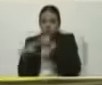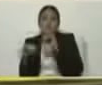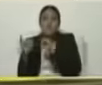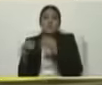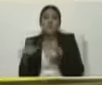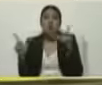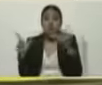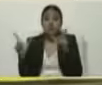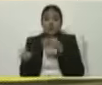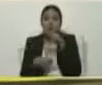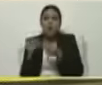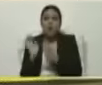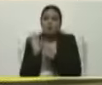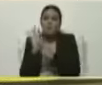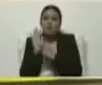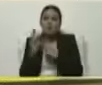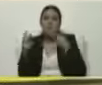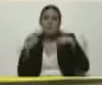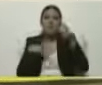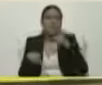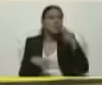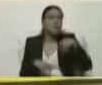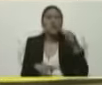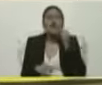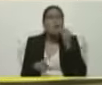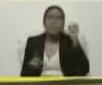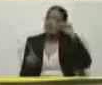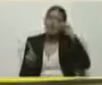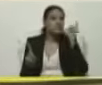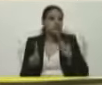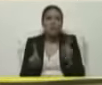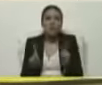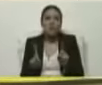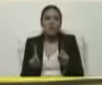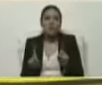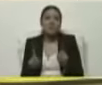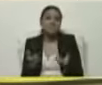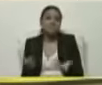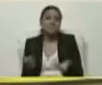de televisión, ustedes son muy jóvenes, ¿no se acuerdan?